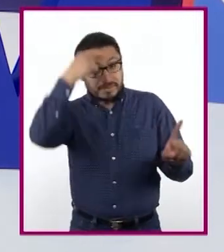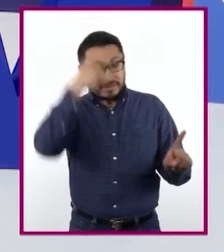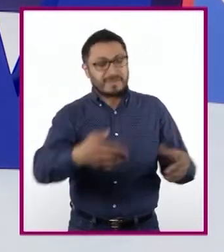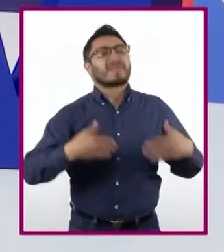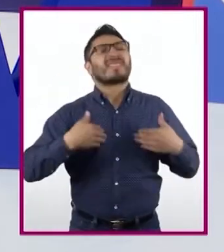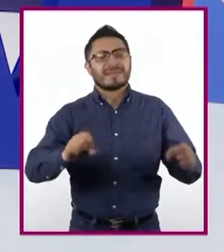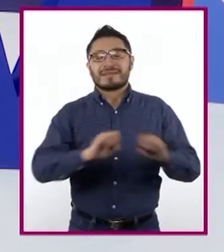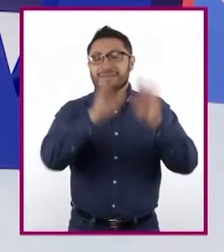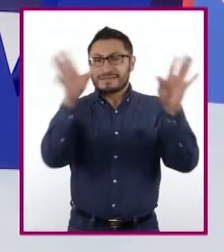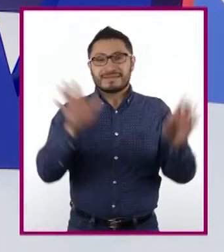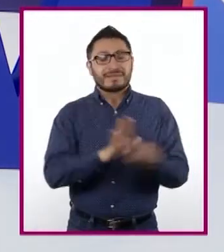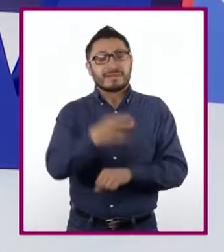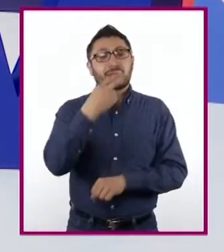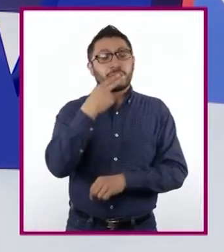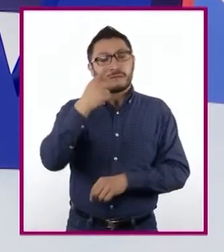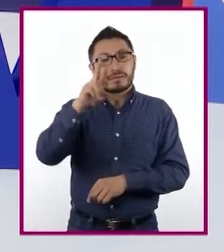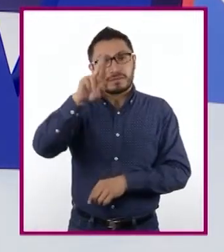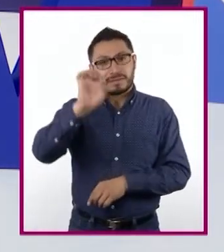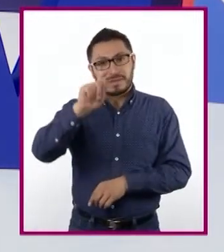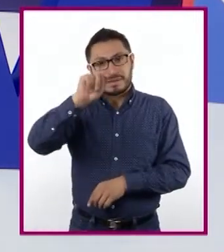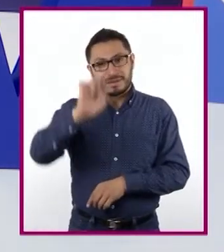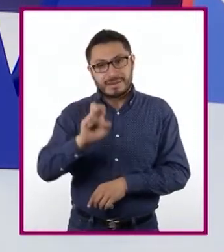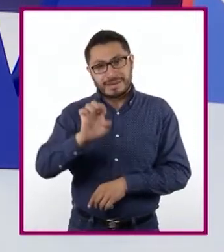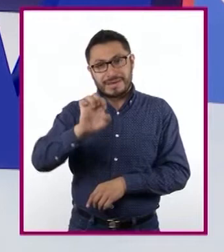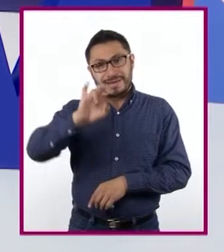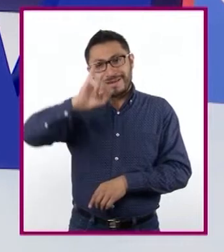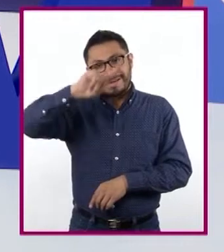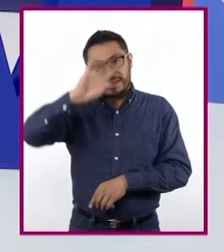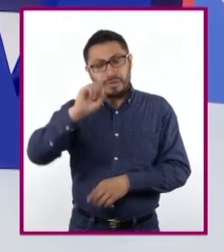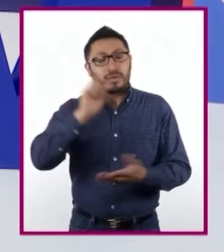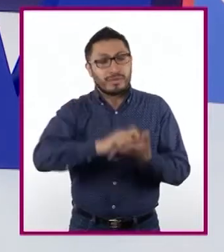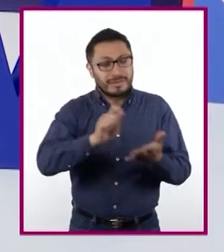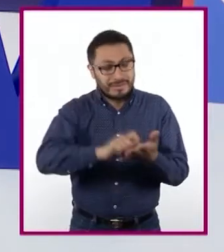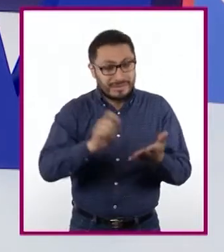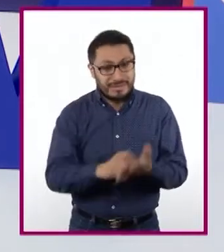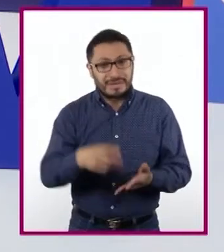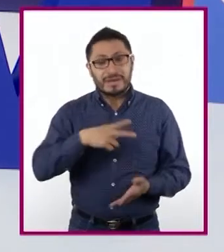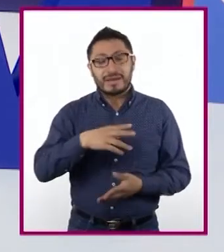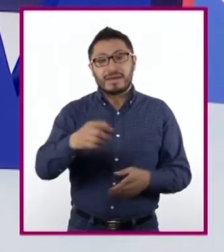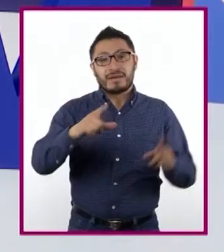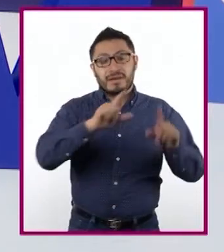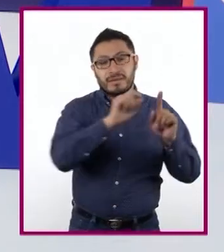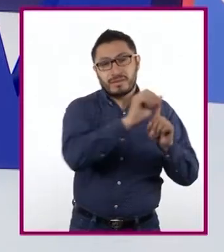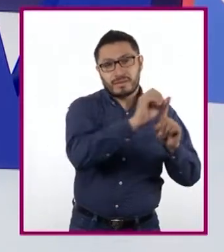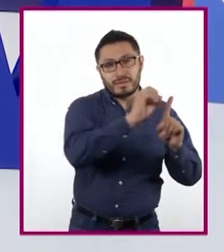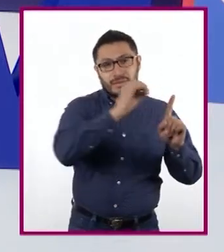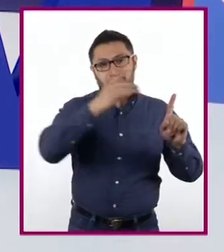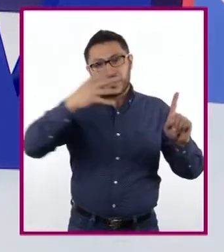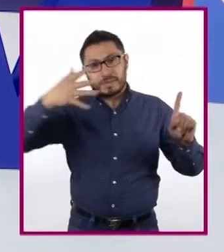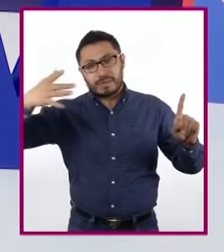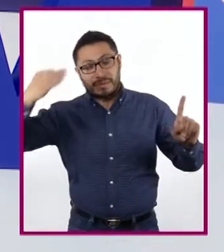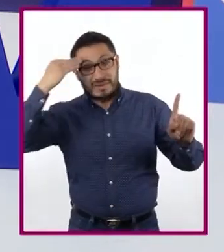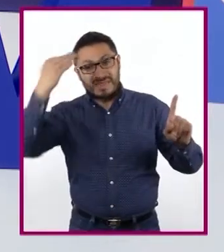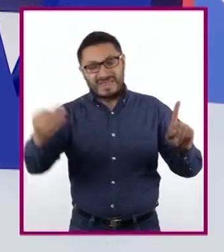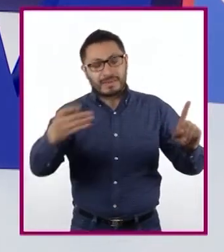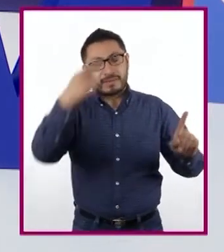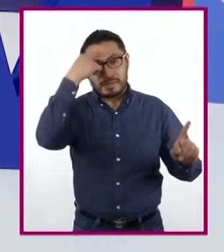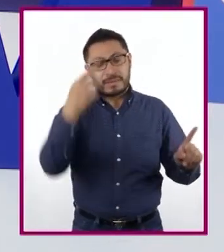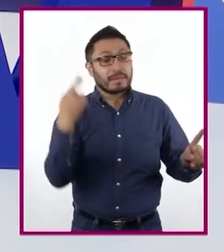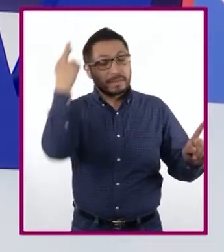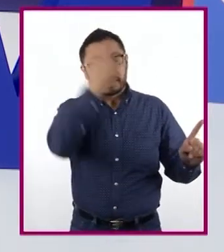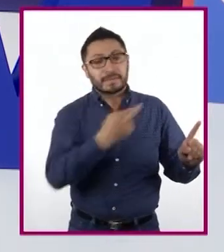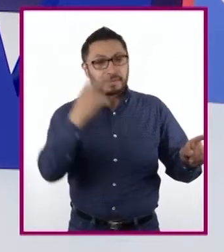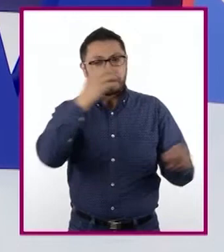comprender mejor el uso del pretérito en los textos biográficos, podemos recurrir a una línea del tiempo en donde podamos observar que